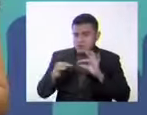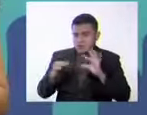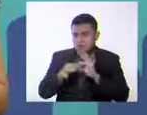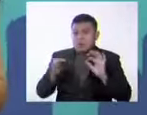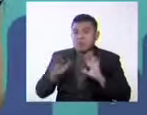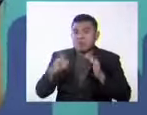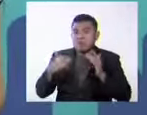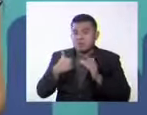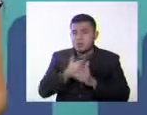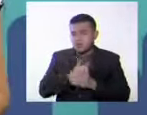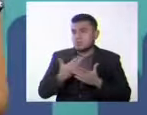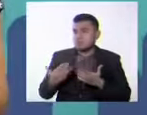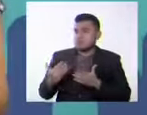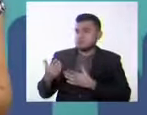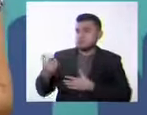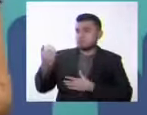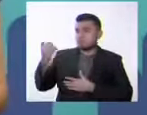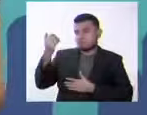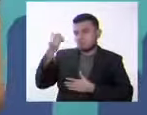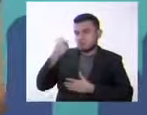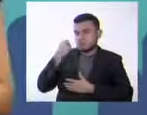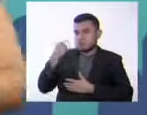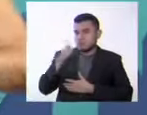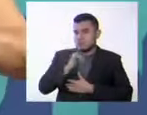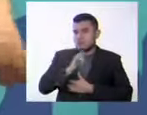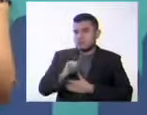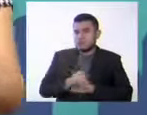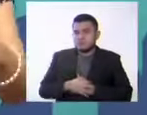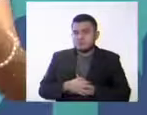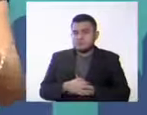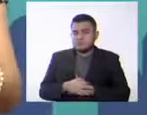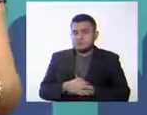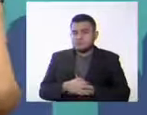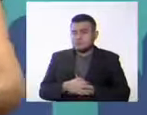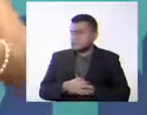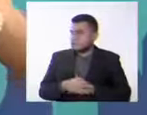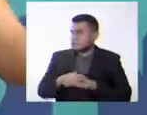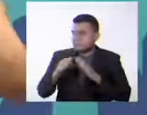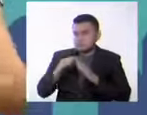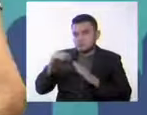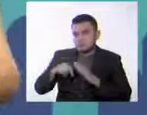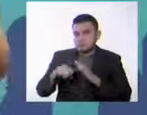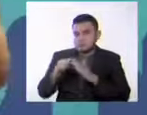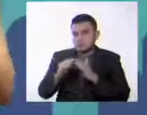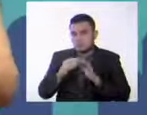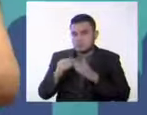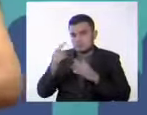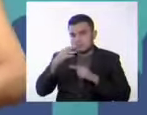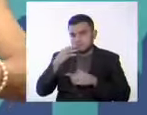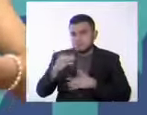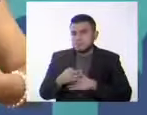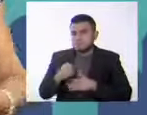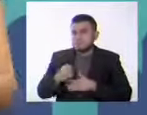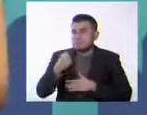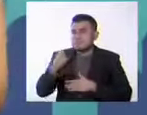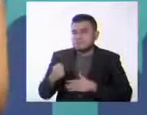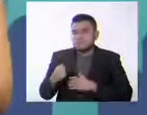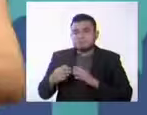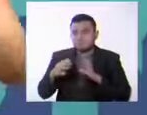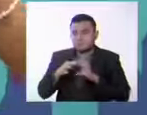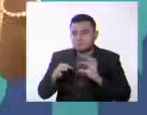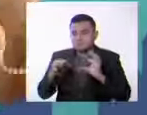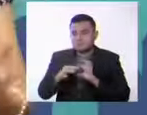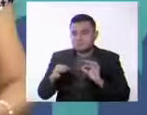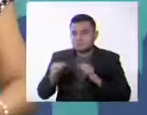de nuestro patrimonio y es importante. Los niños y niñas en casa, por ejemplo, si viven en estas comunidades, es importante que aprendan estos idiomas maternos o